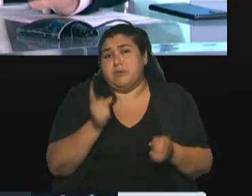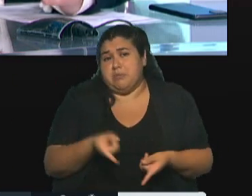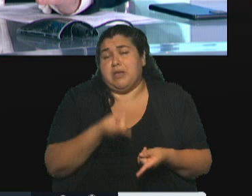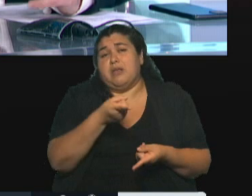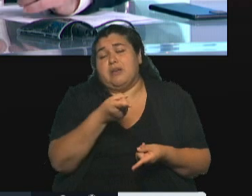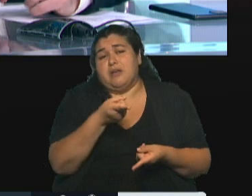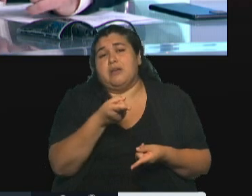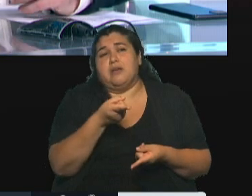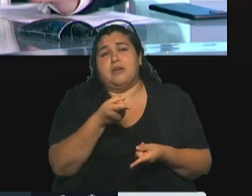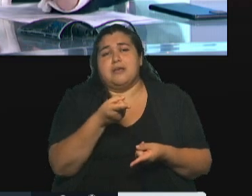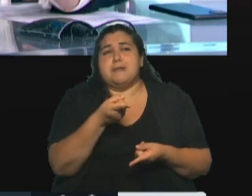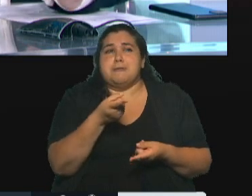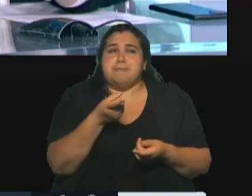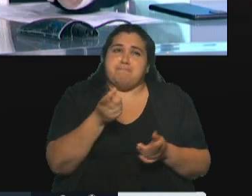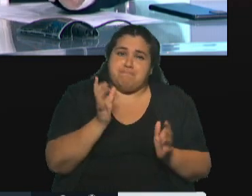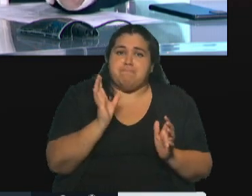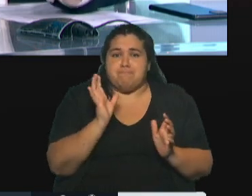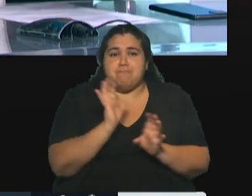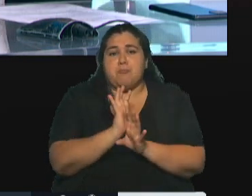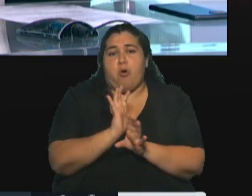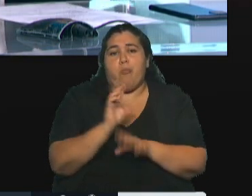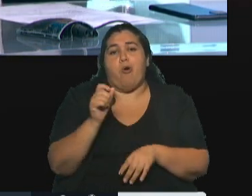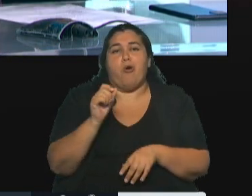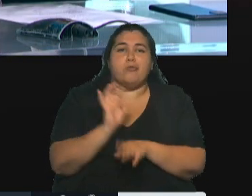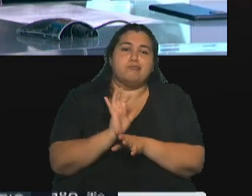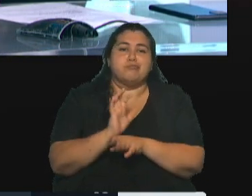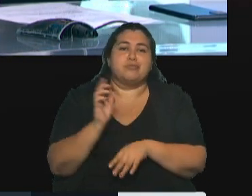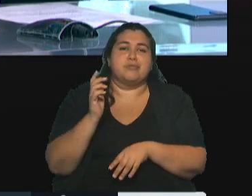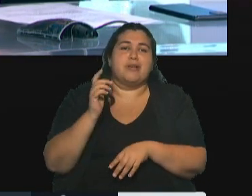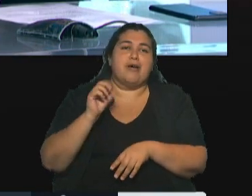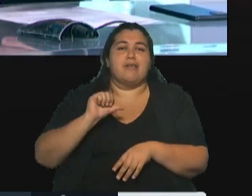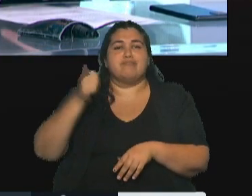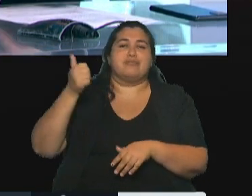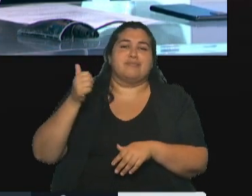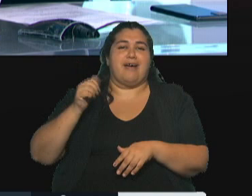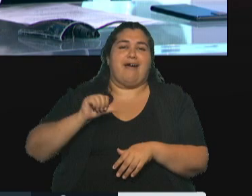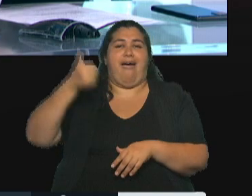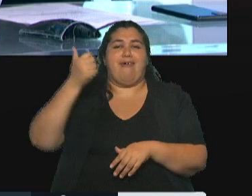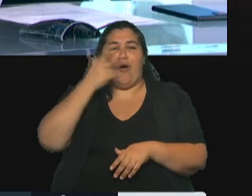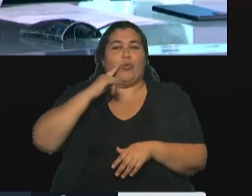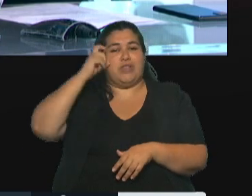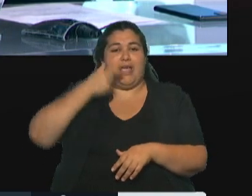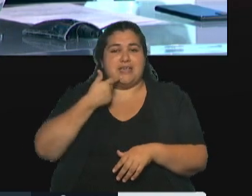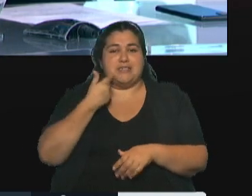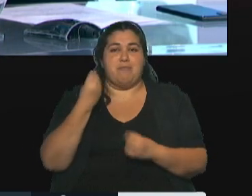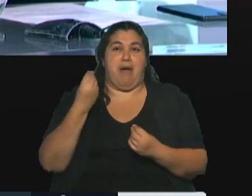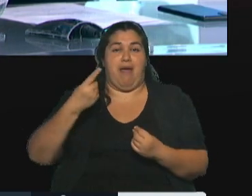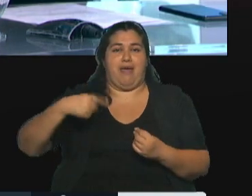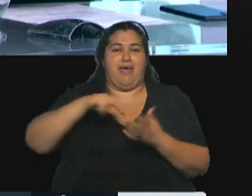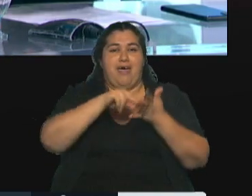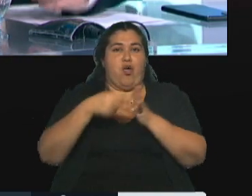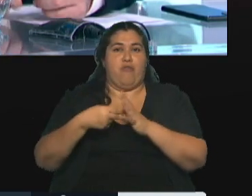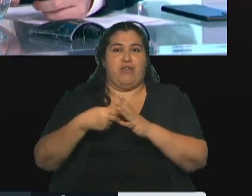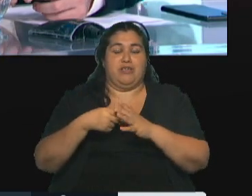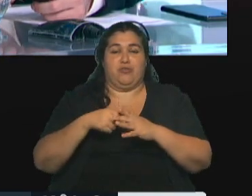de, digamos así, entre comillas, victoria de los hutíes en términos de haber logrado atraer la atención hacia lo que es el conflicto que